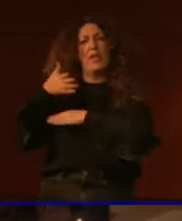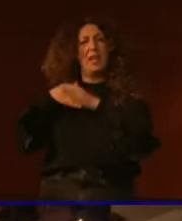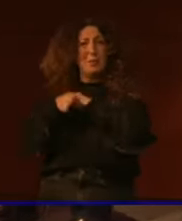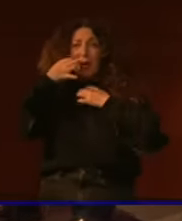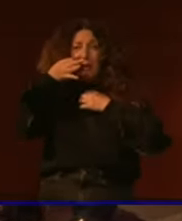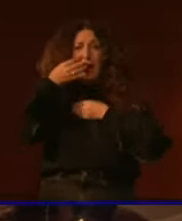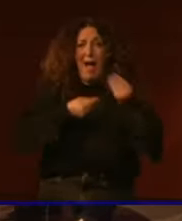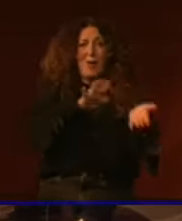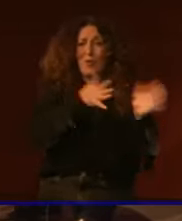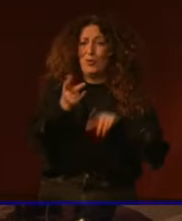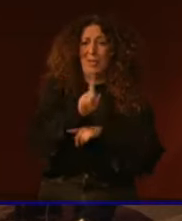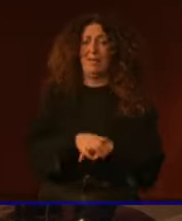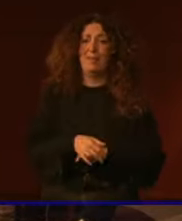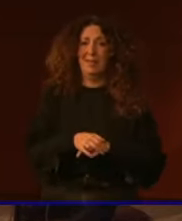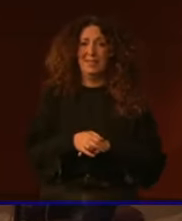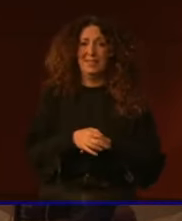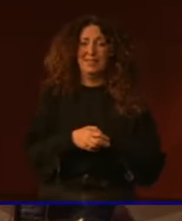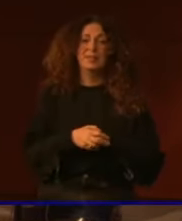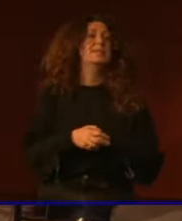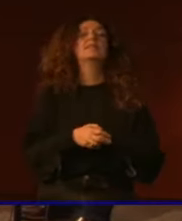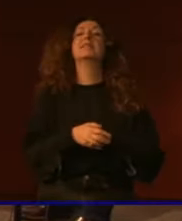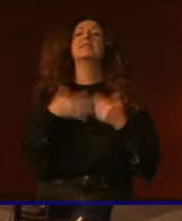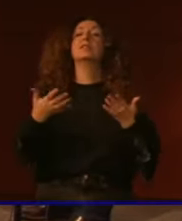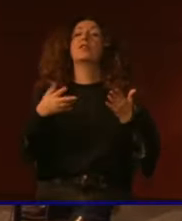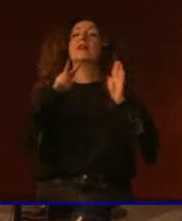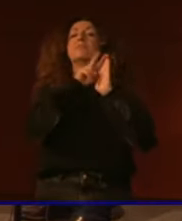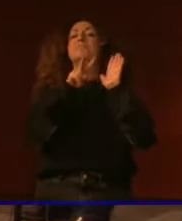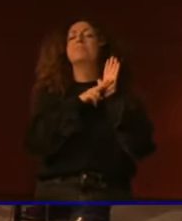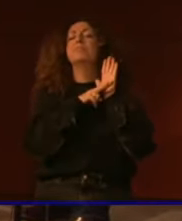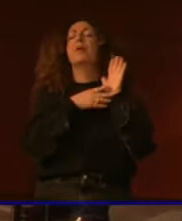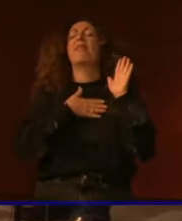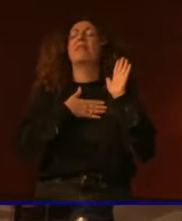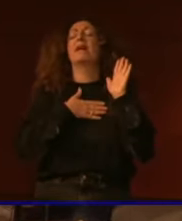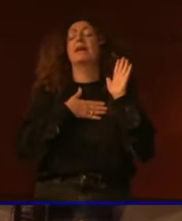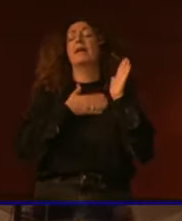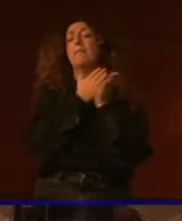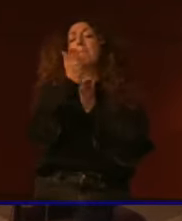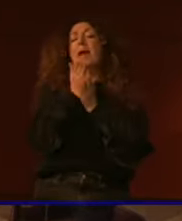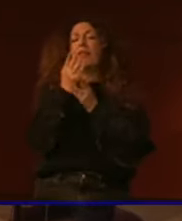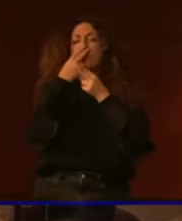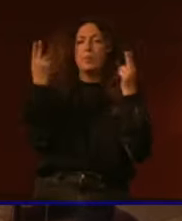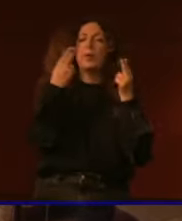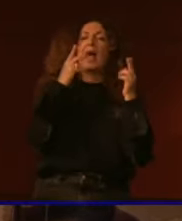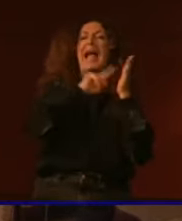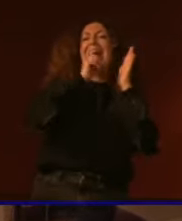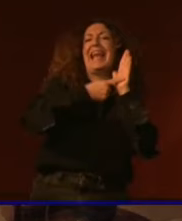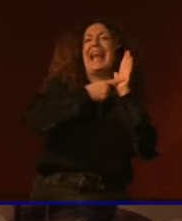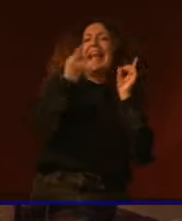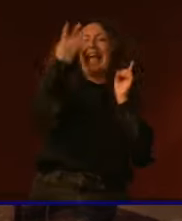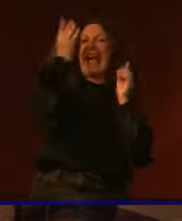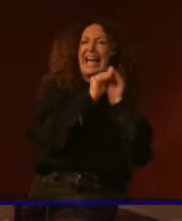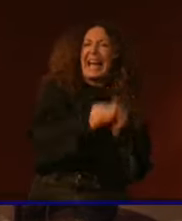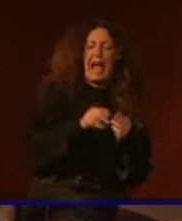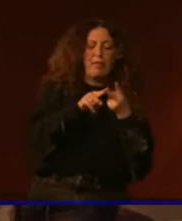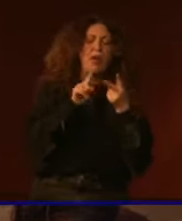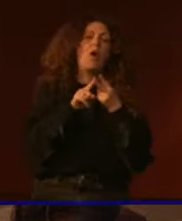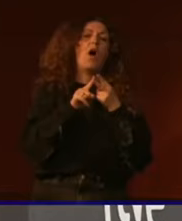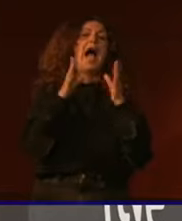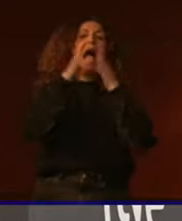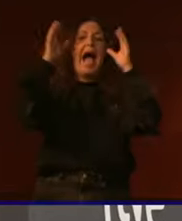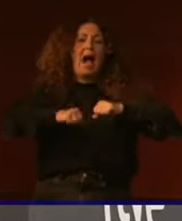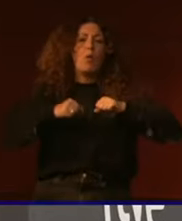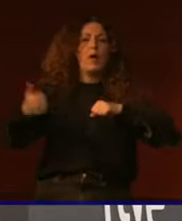practica. En las regulaciones de los medios públicos, la ley de creación, el acuerdo marco, el contrato programa, incluso en